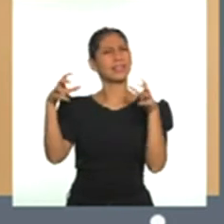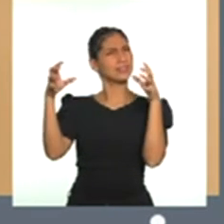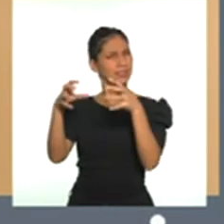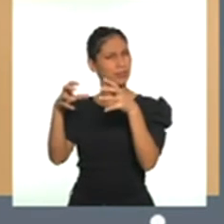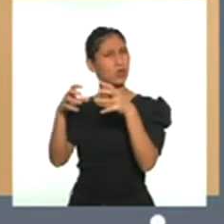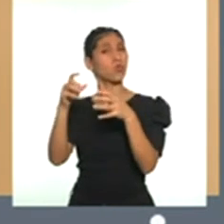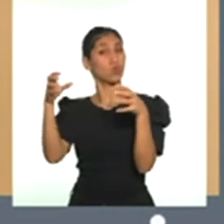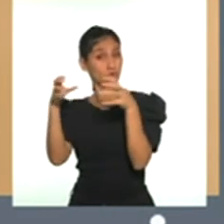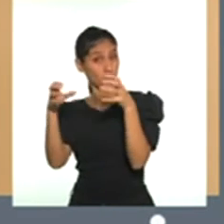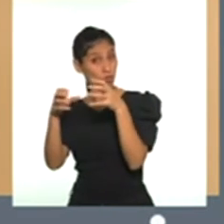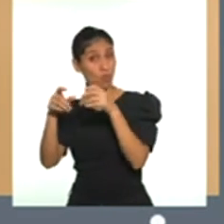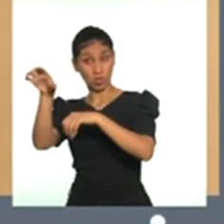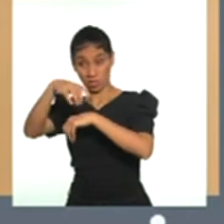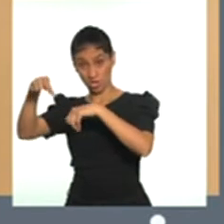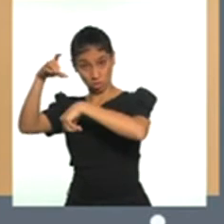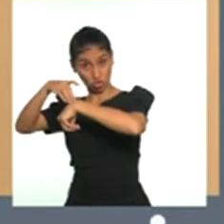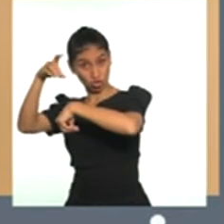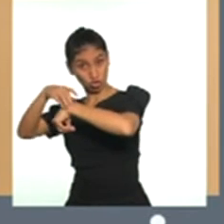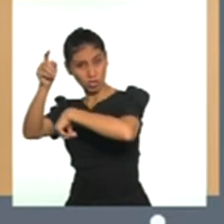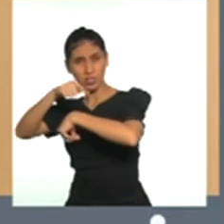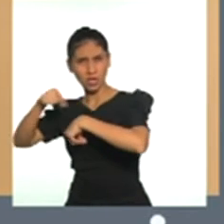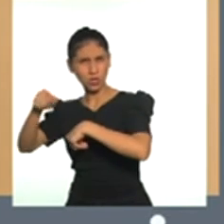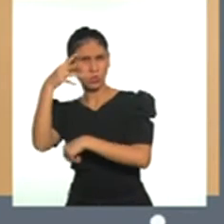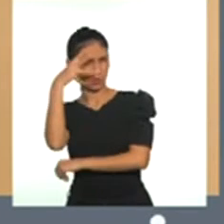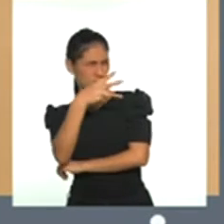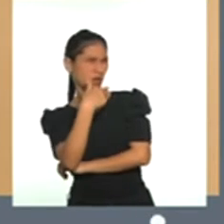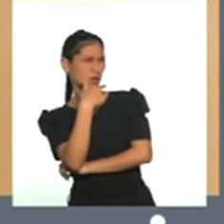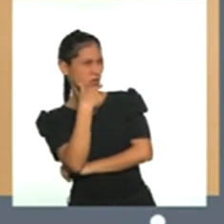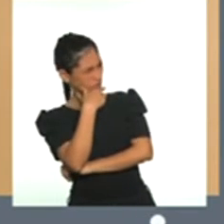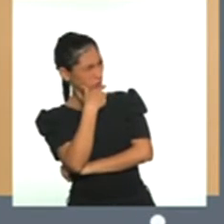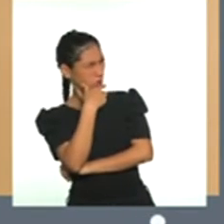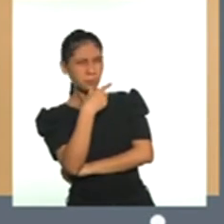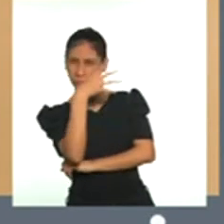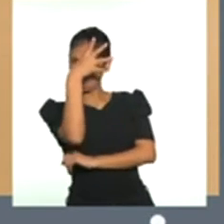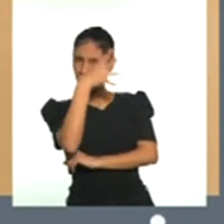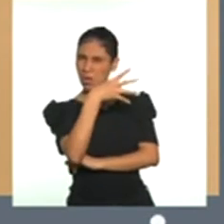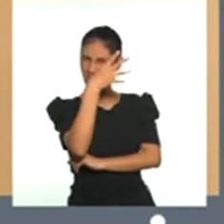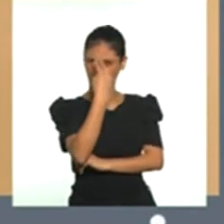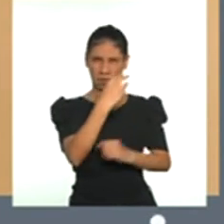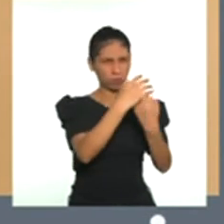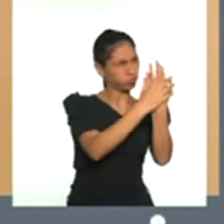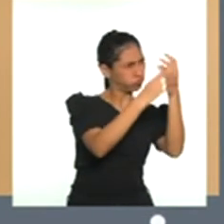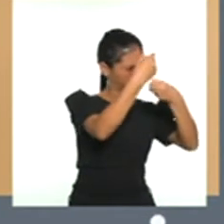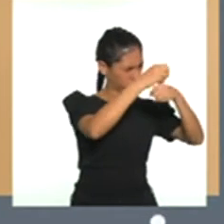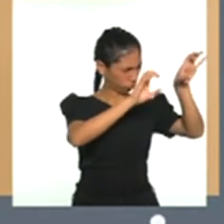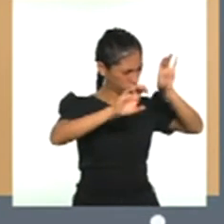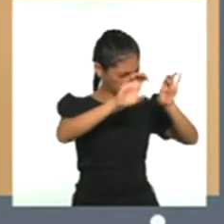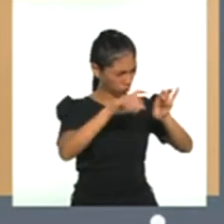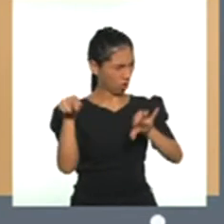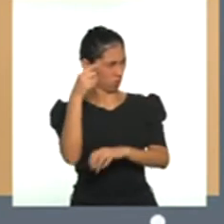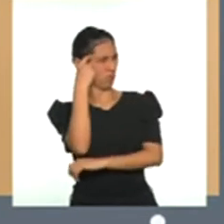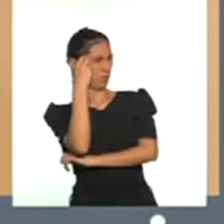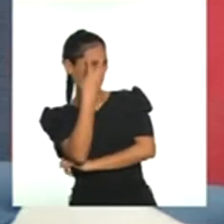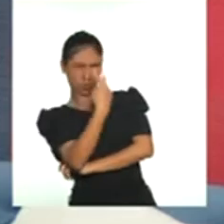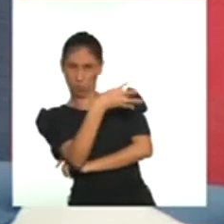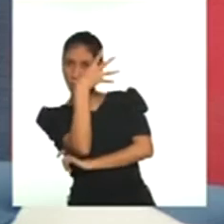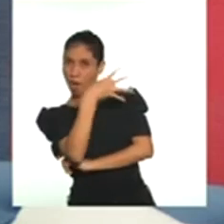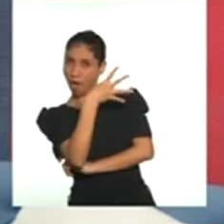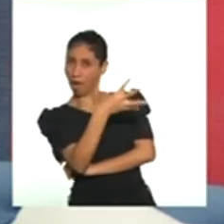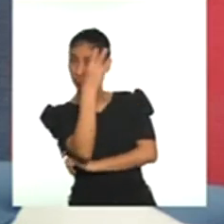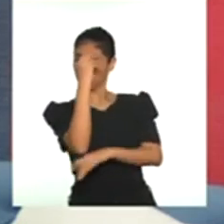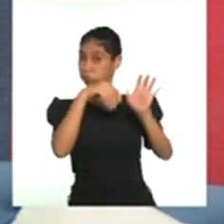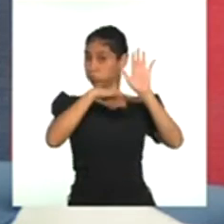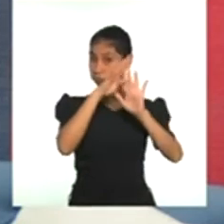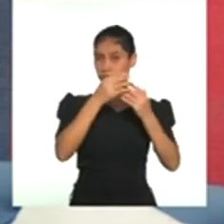peruanos que se interesa en esta forma de medicina y se va aceptando y desarrollando desde el punto de vista científico. ¡Qué